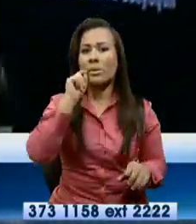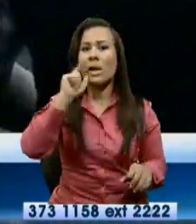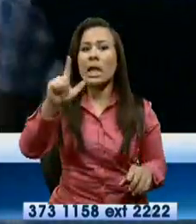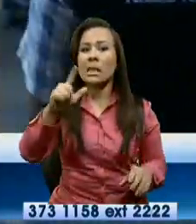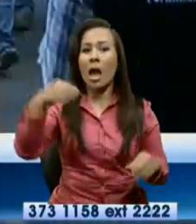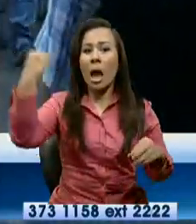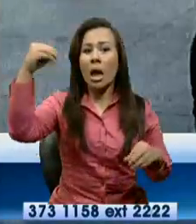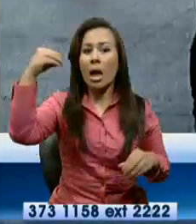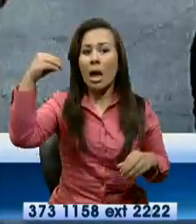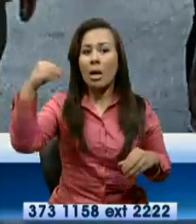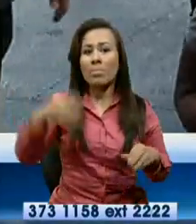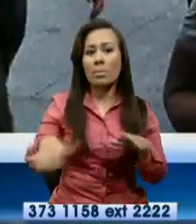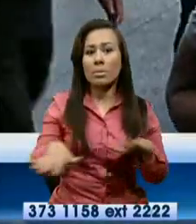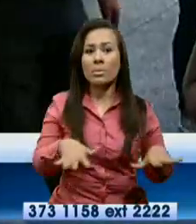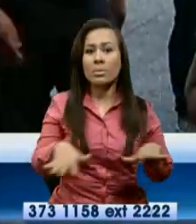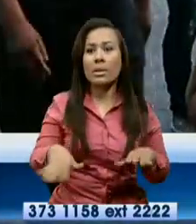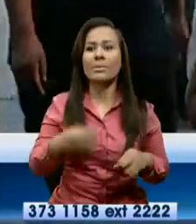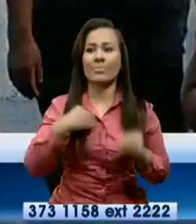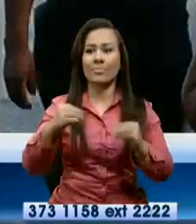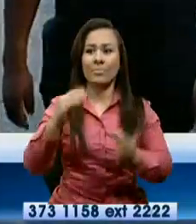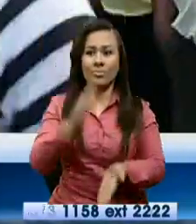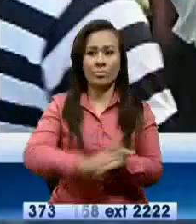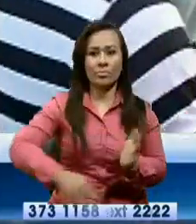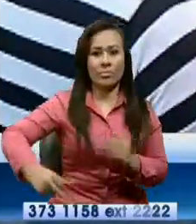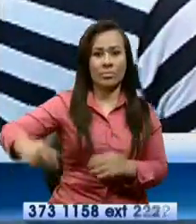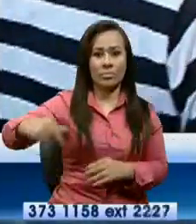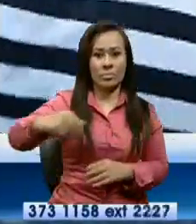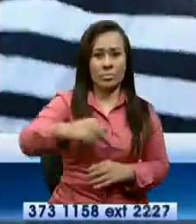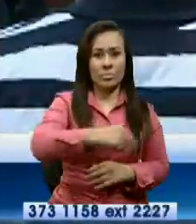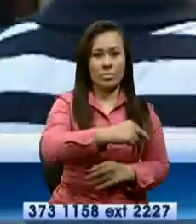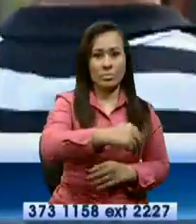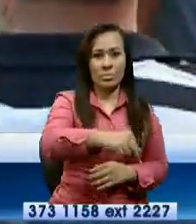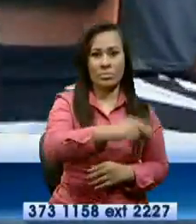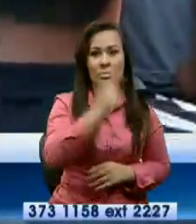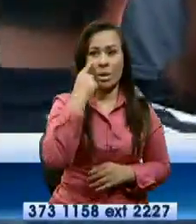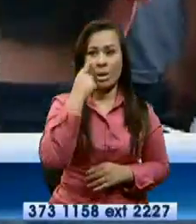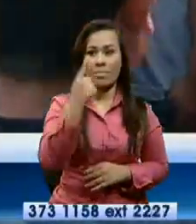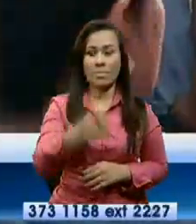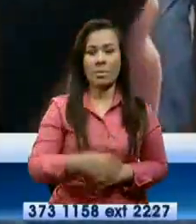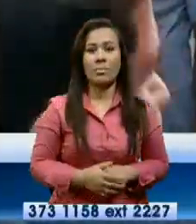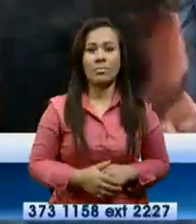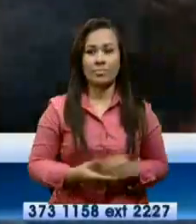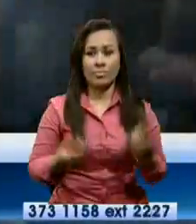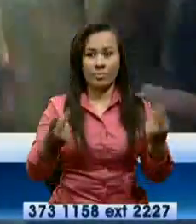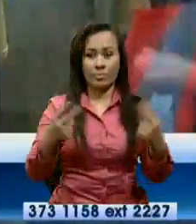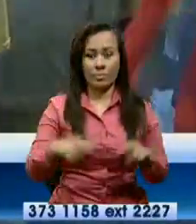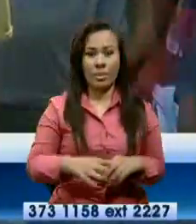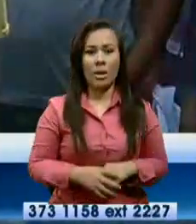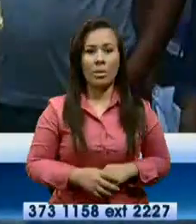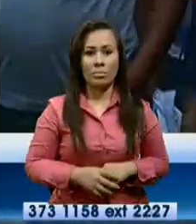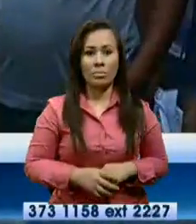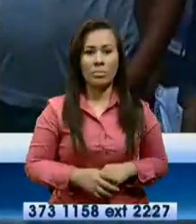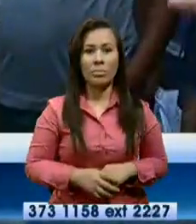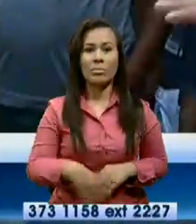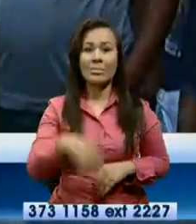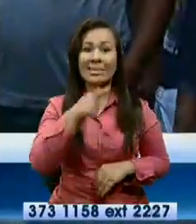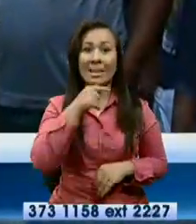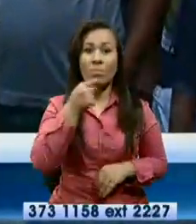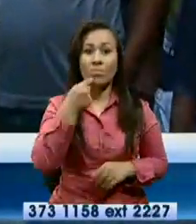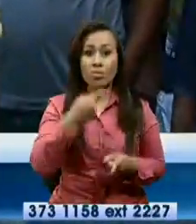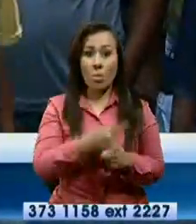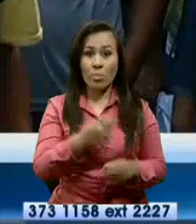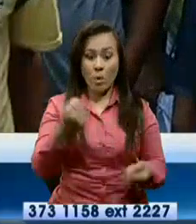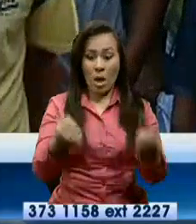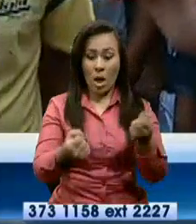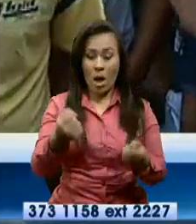suceso de la naturaleza, además de otros hechos que podrían pasar. 5 minutos más, señores, 5 minutos más. Ningún vehículo sale, si